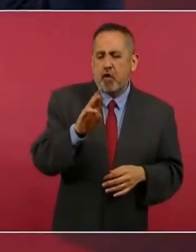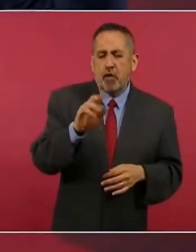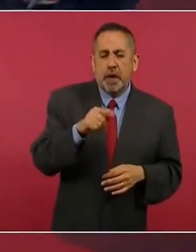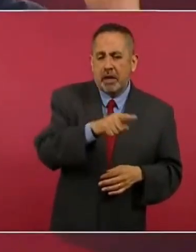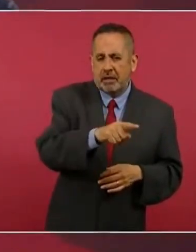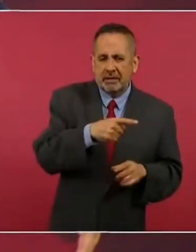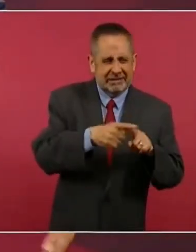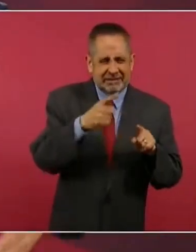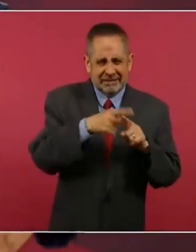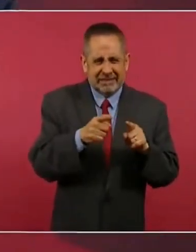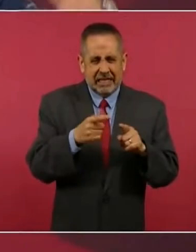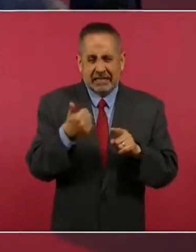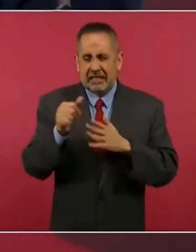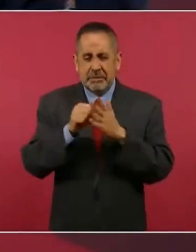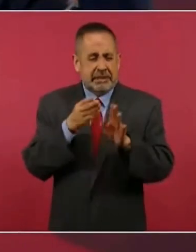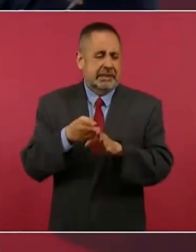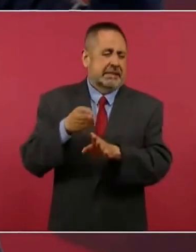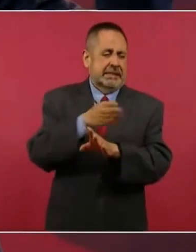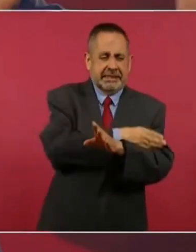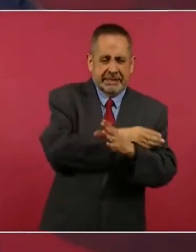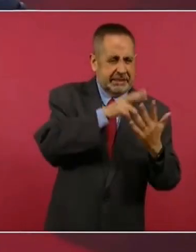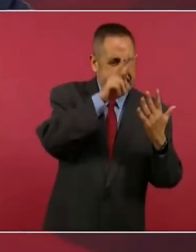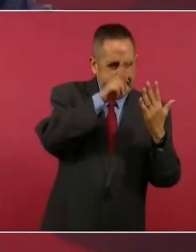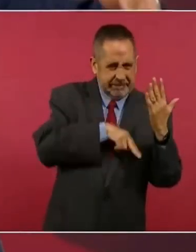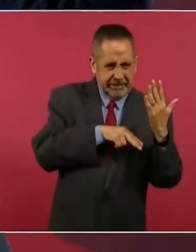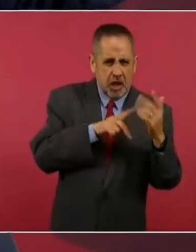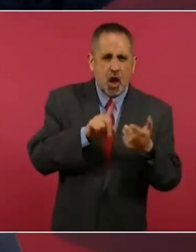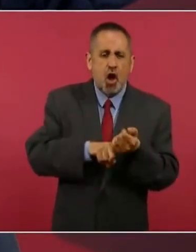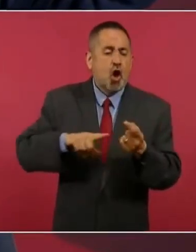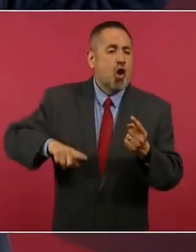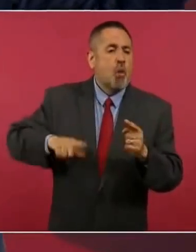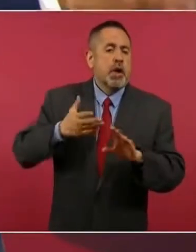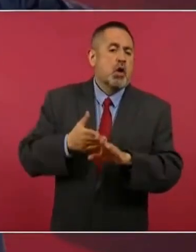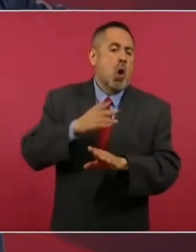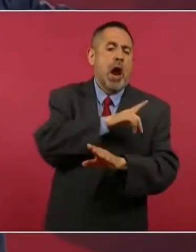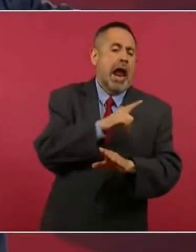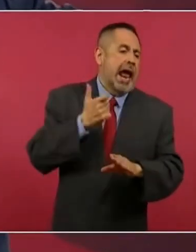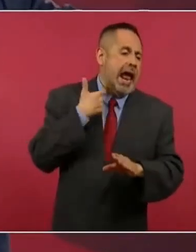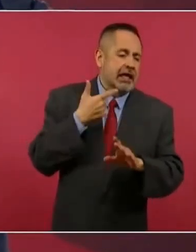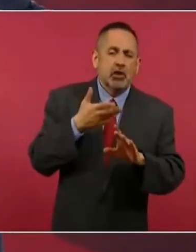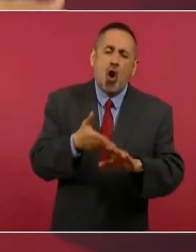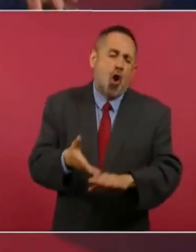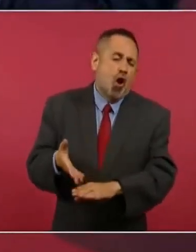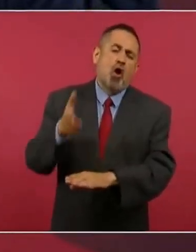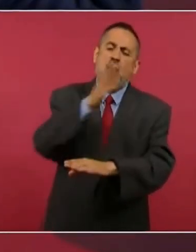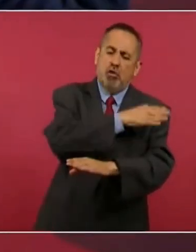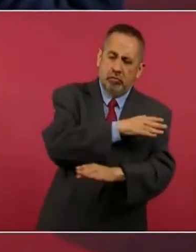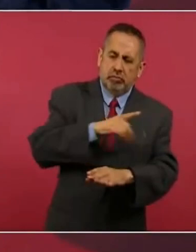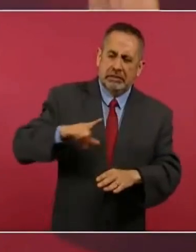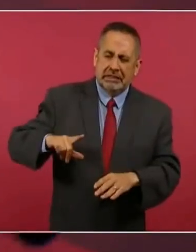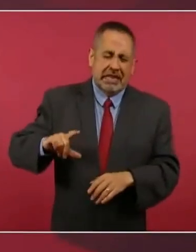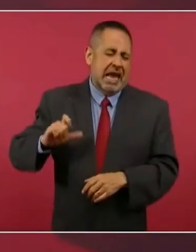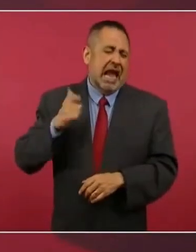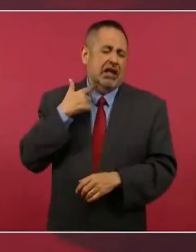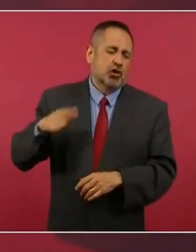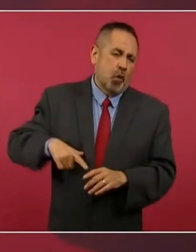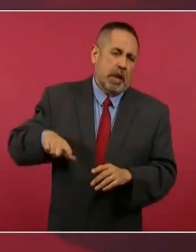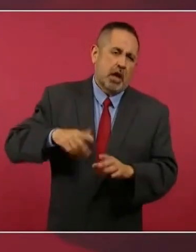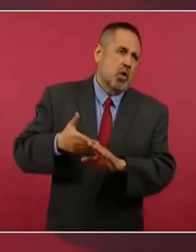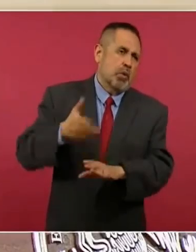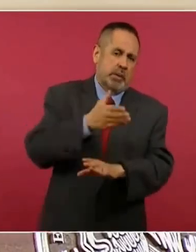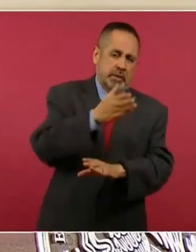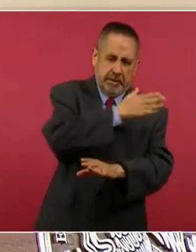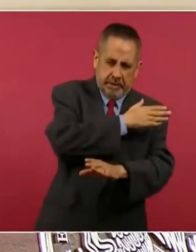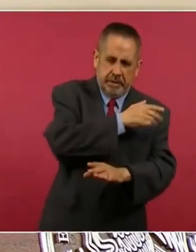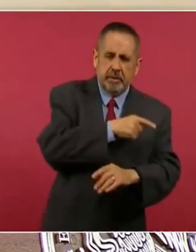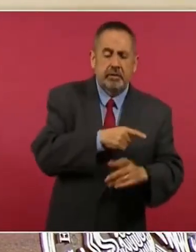todos los editoriales de 6 meses del gobierno pasado o de el anterior.